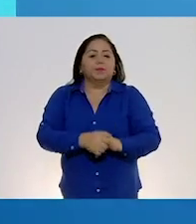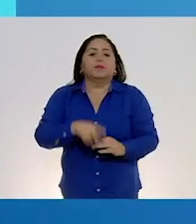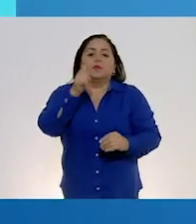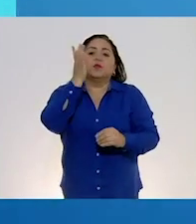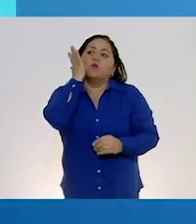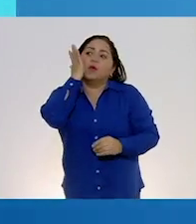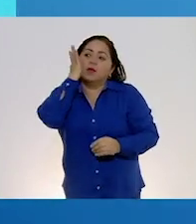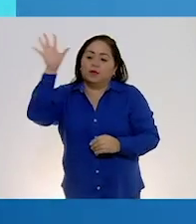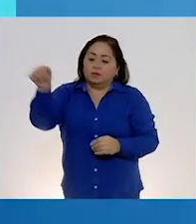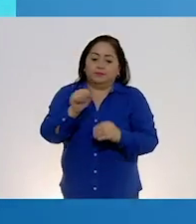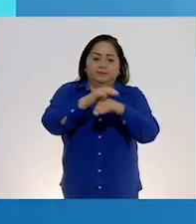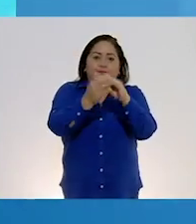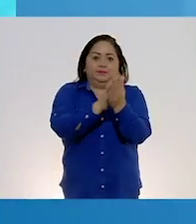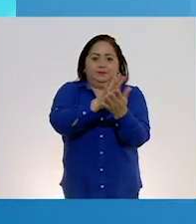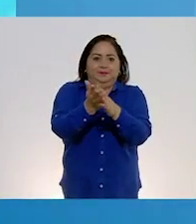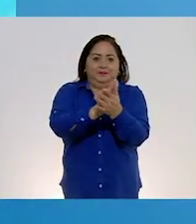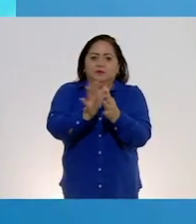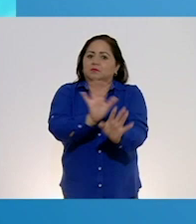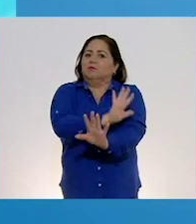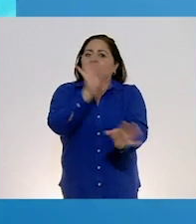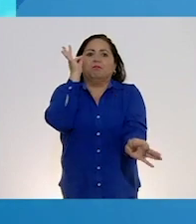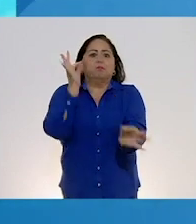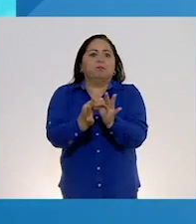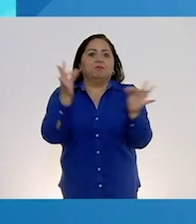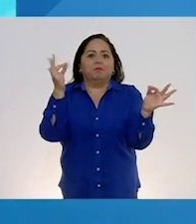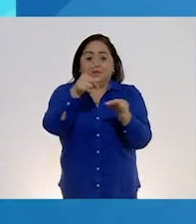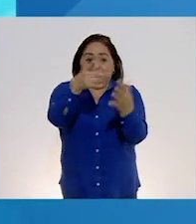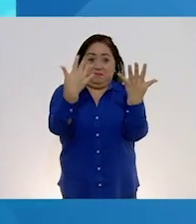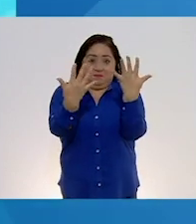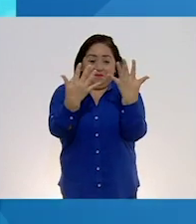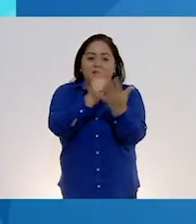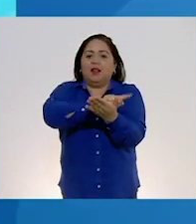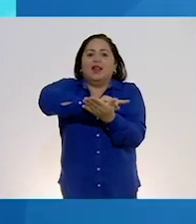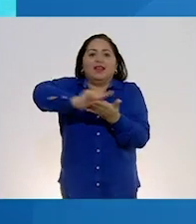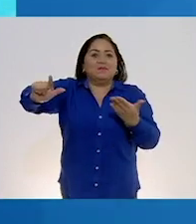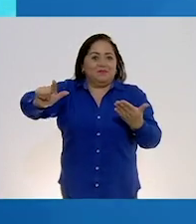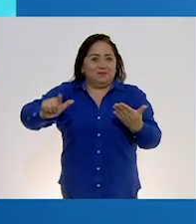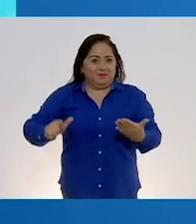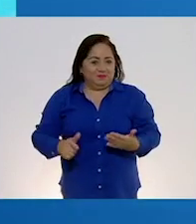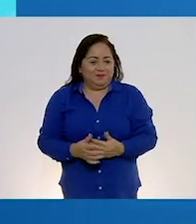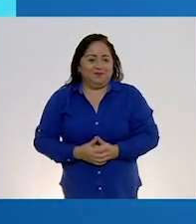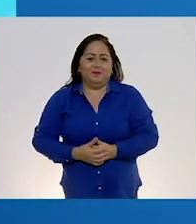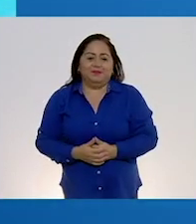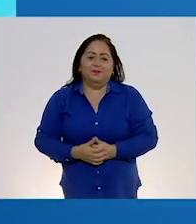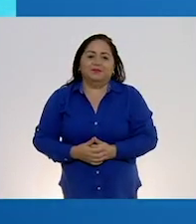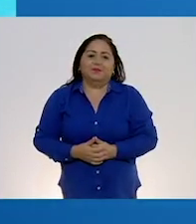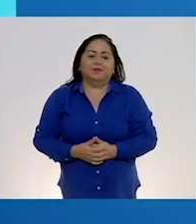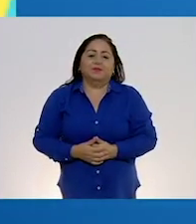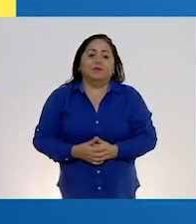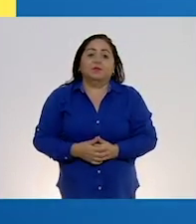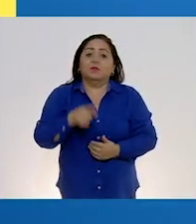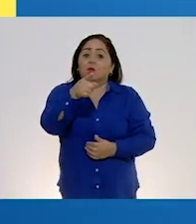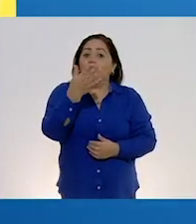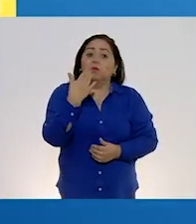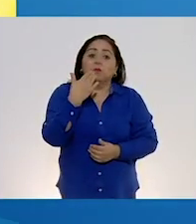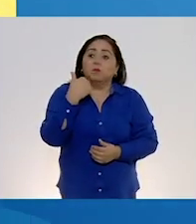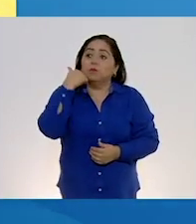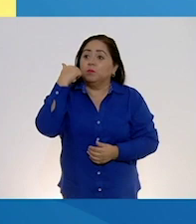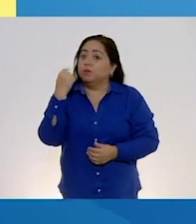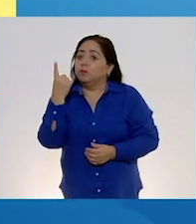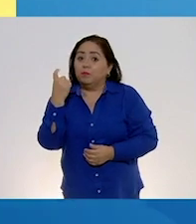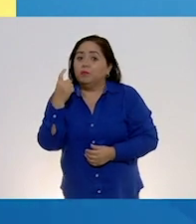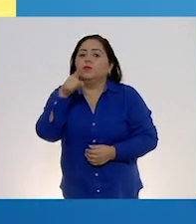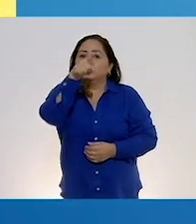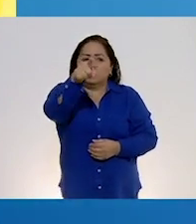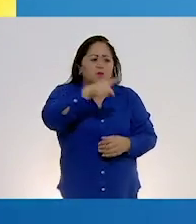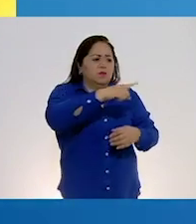Sécalas con una toalla. ¡Y listo! Tus manos están limpias. Si no tienes agua y jabón,